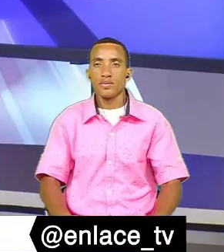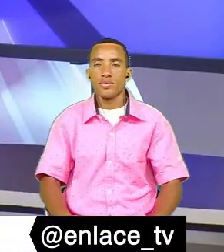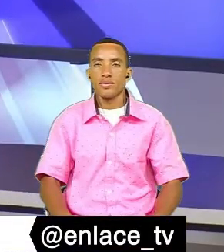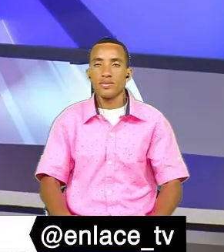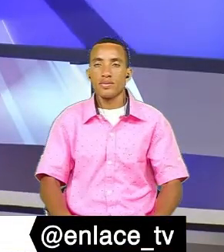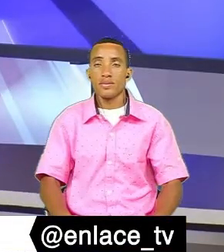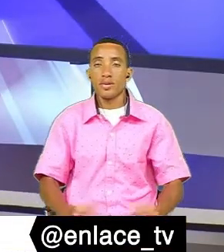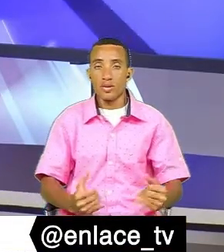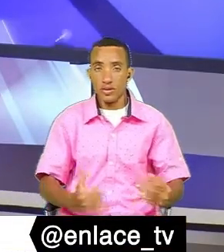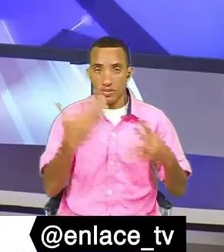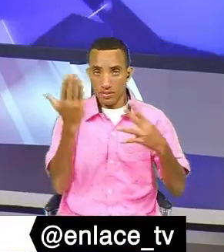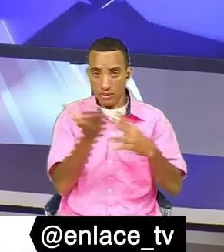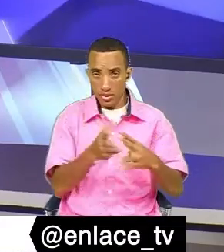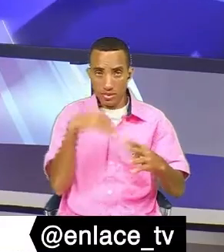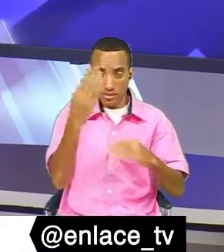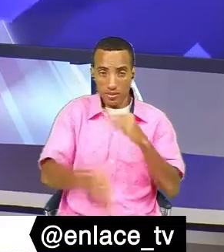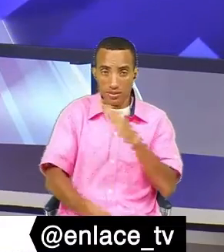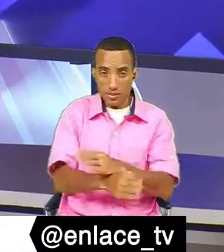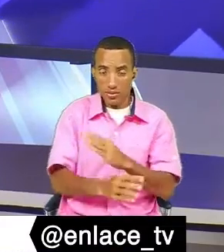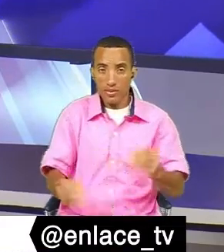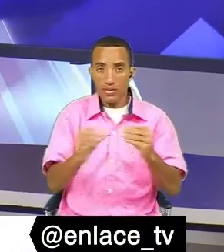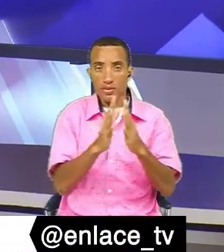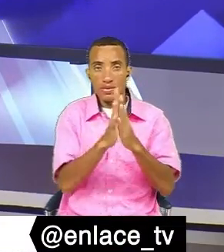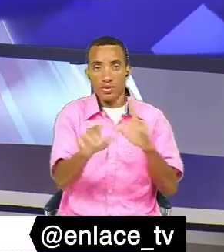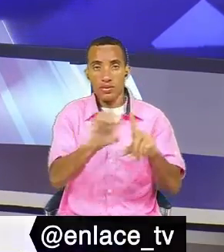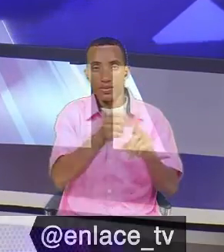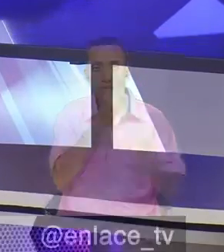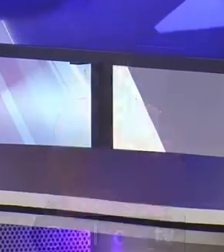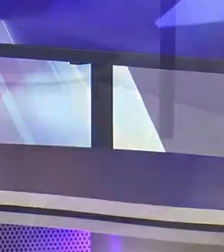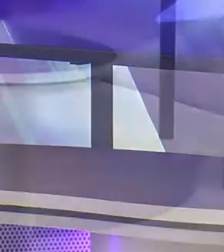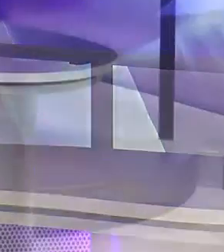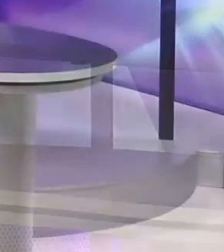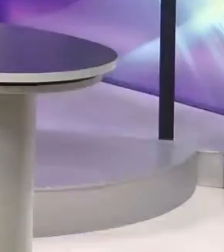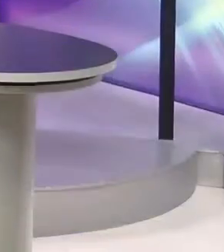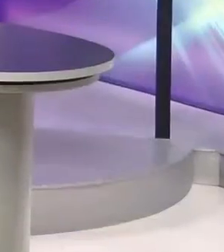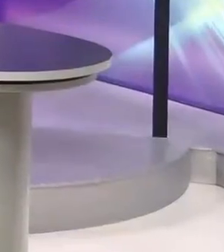Momento de hacer una pausa. Al regresar, información deportiva en Enlace Noticias.